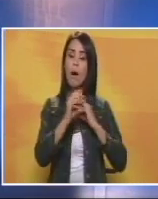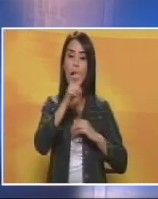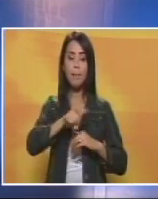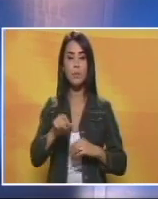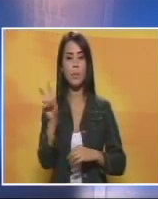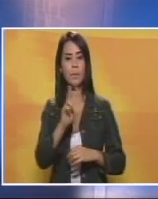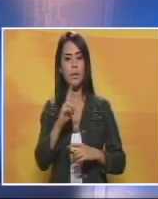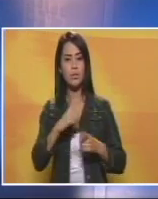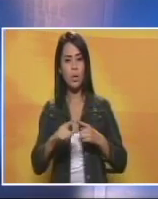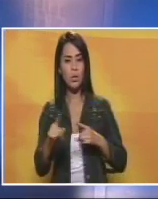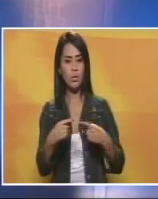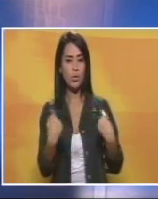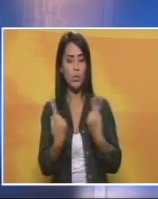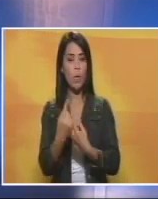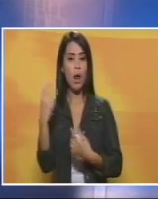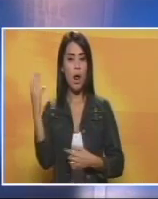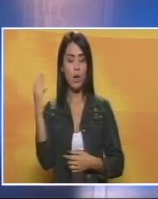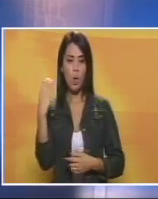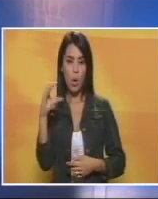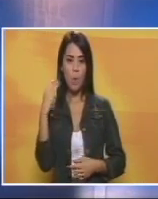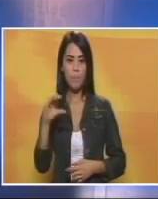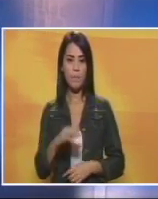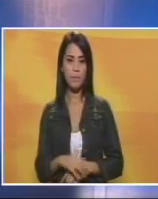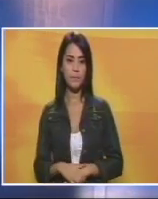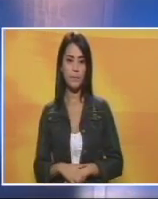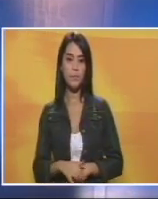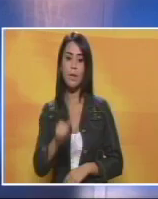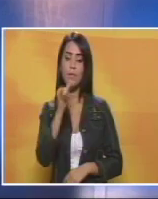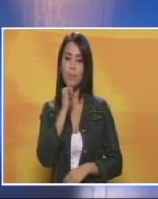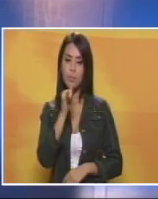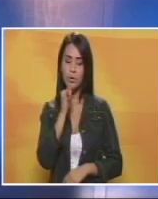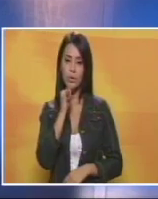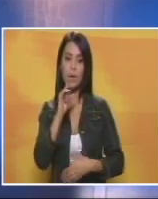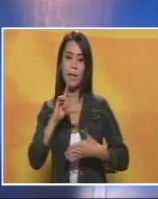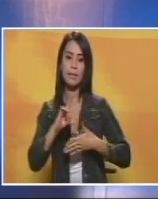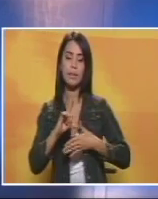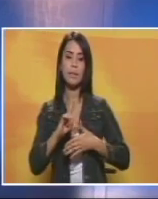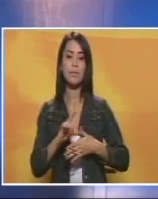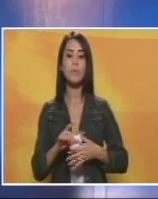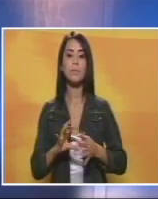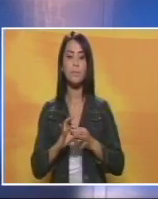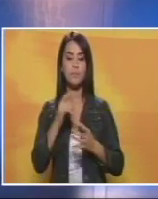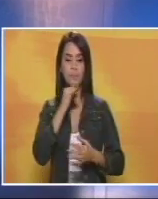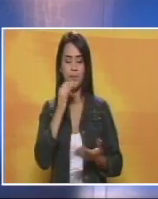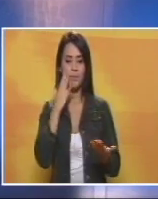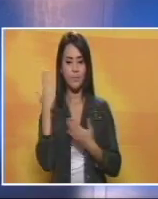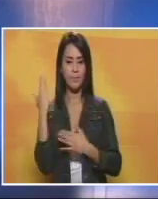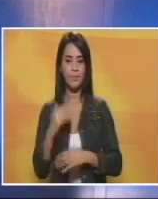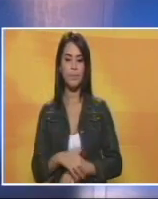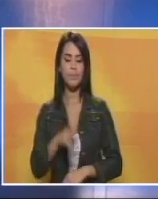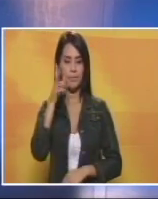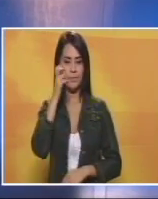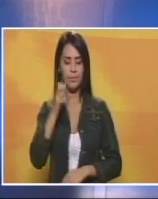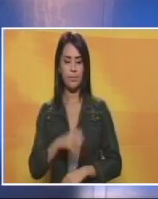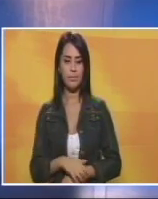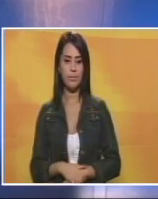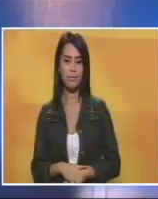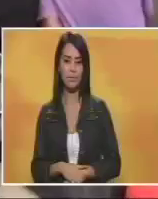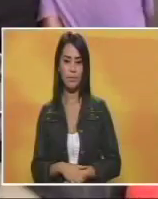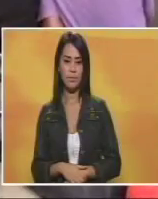hacia el interior del país vecino. Juliet Cano de la Alianza Informativa Latinoamericana nos tiene más detalles en el siguiente informe. Te escuchamos.